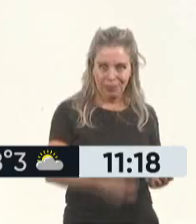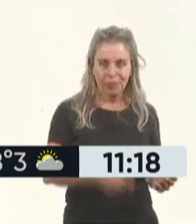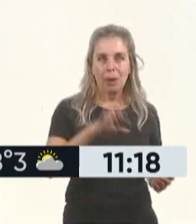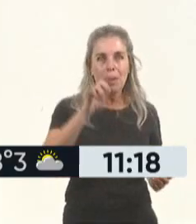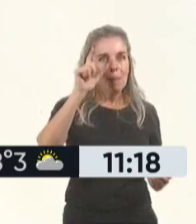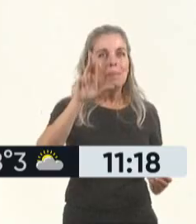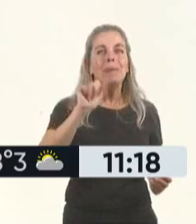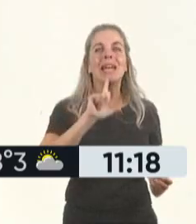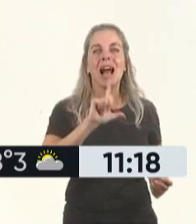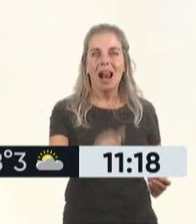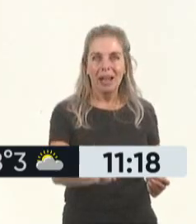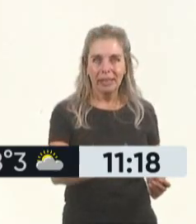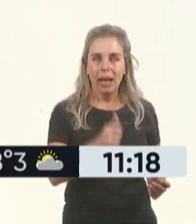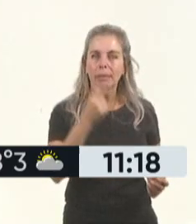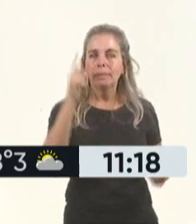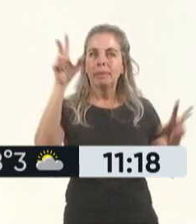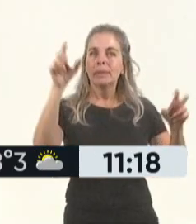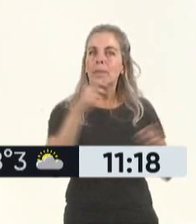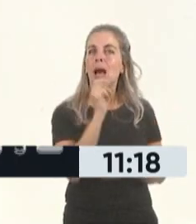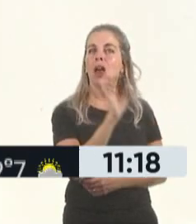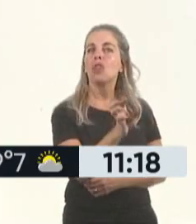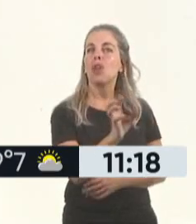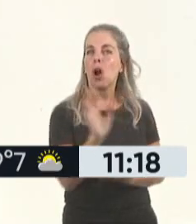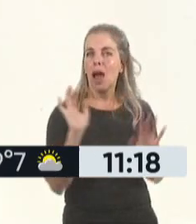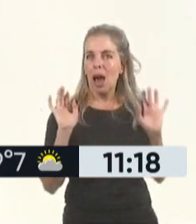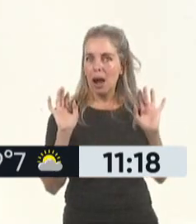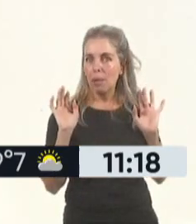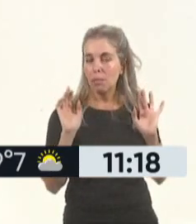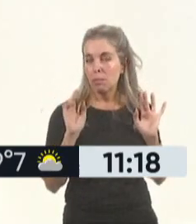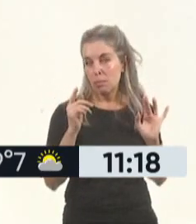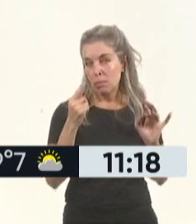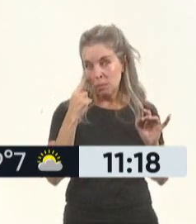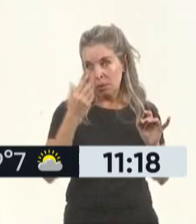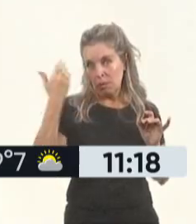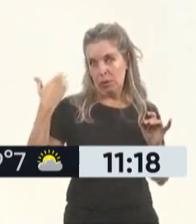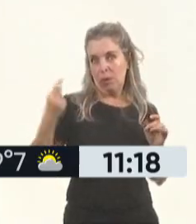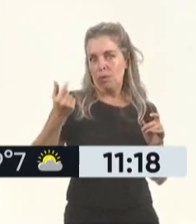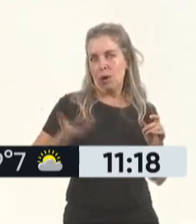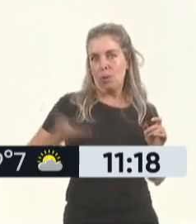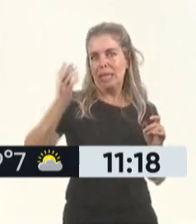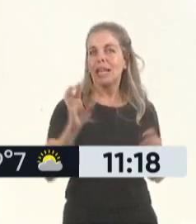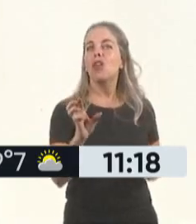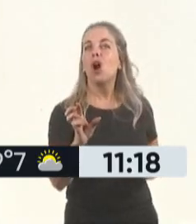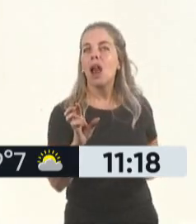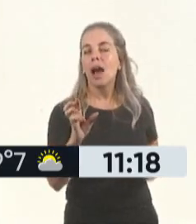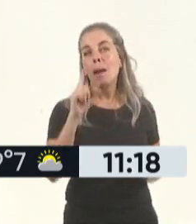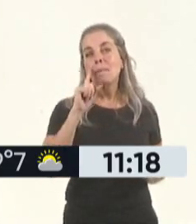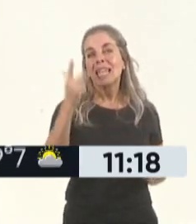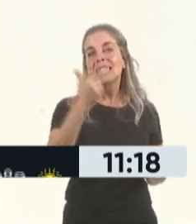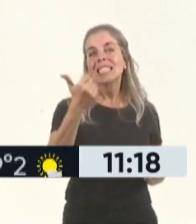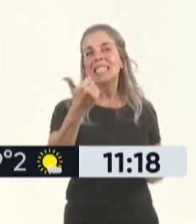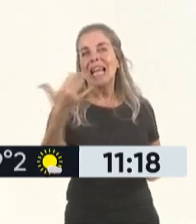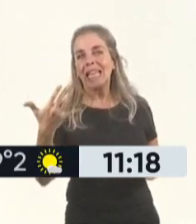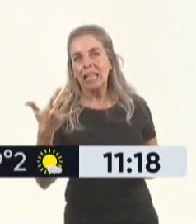Buenos Aires. Quería el tema del dólar. Bueno, el blue que ha subido en las últimas horas 1.365. Ya en la anterior administración se decía es un